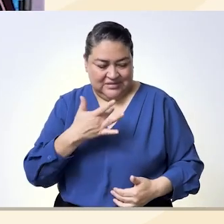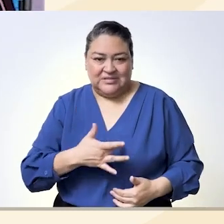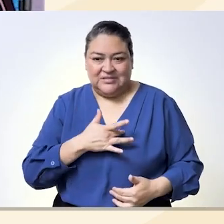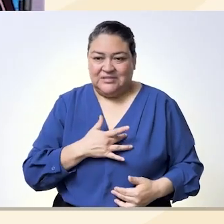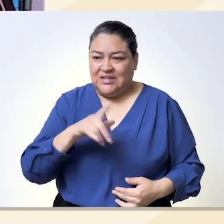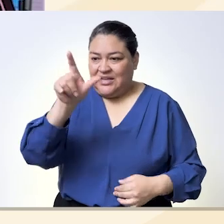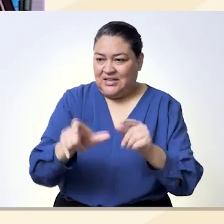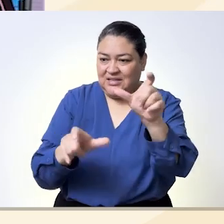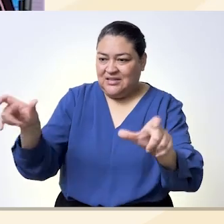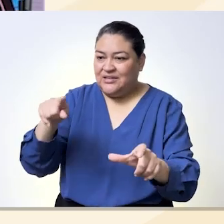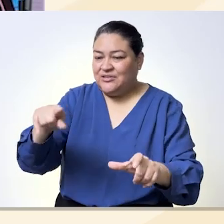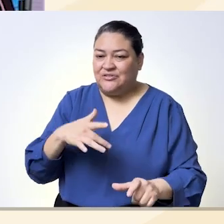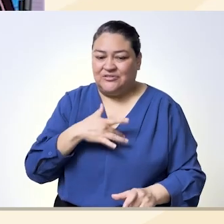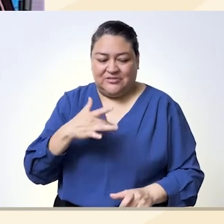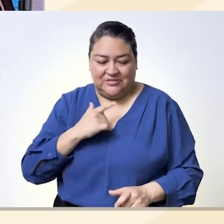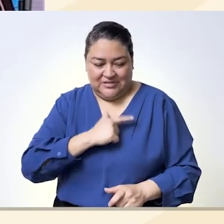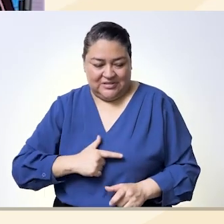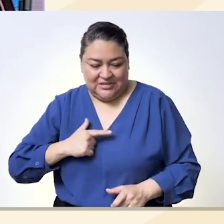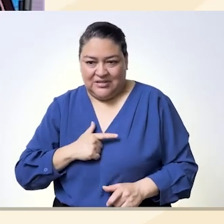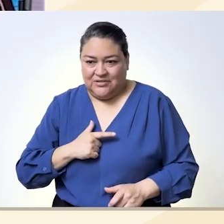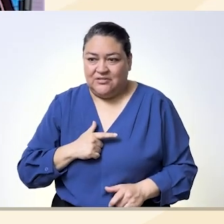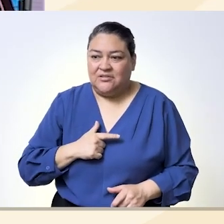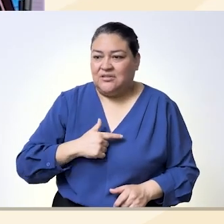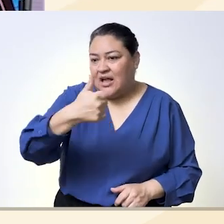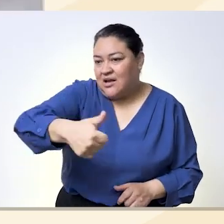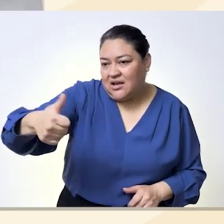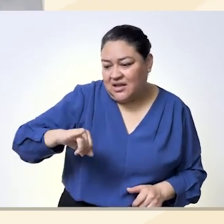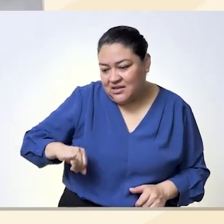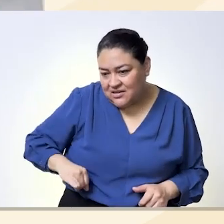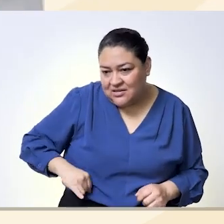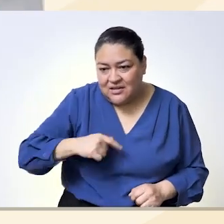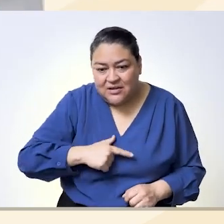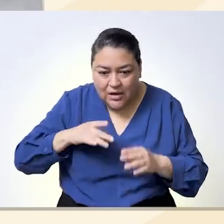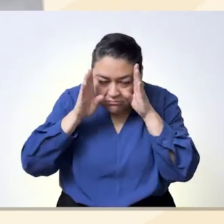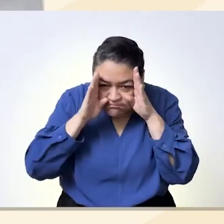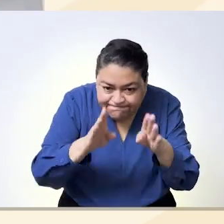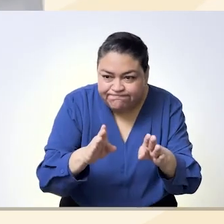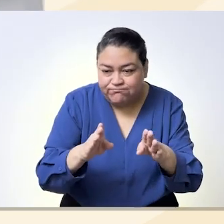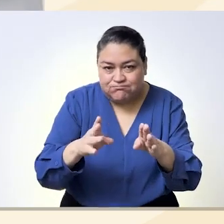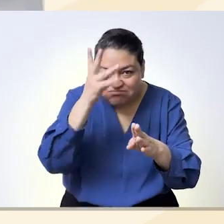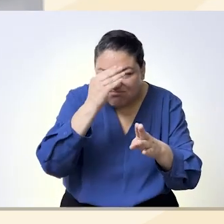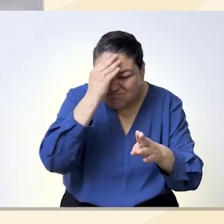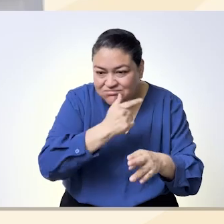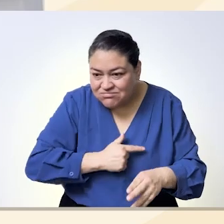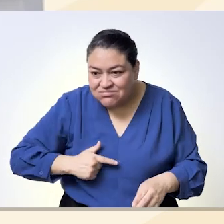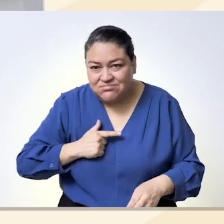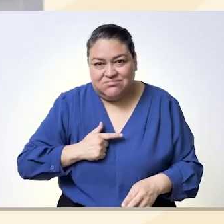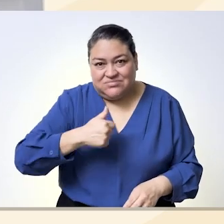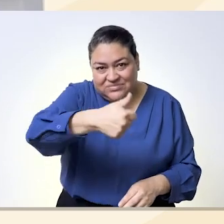esta sensibilidad por las particularidades de ciertas cosas, ¿no? Como los intereses especiales o encontrar los